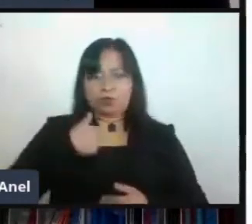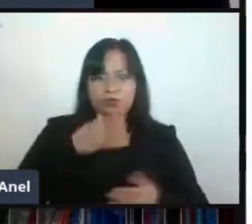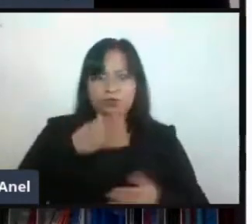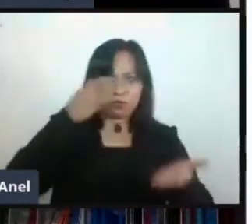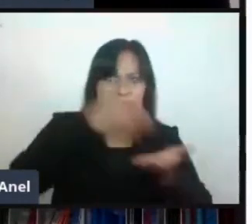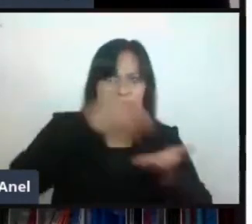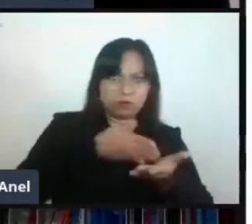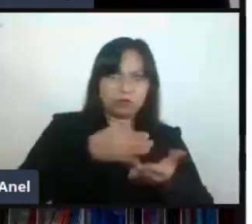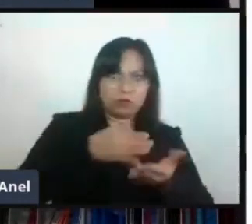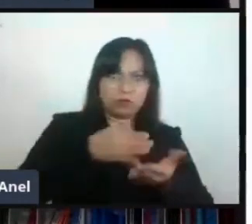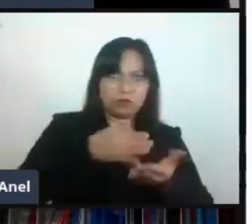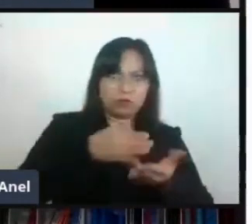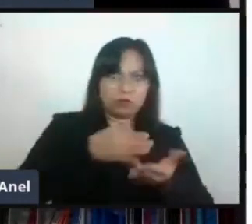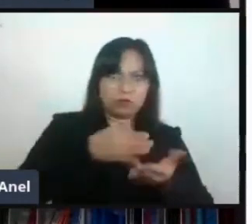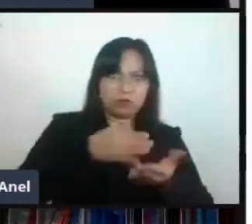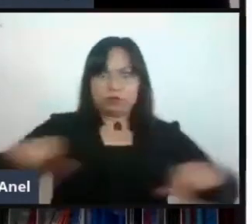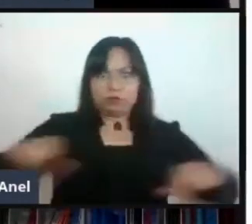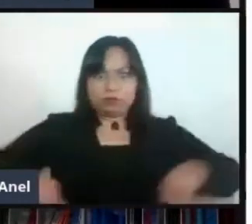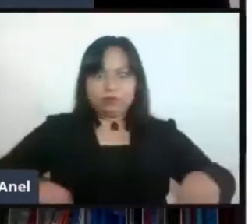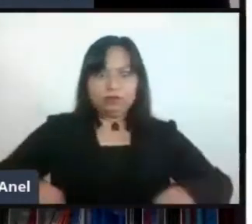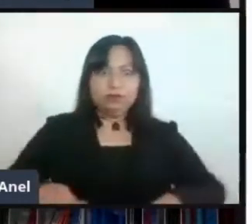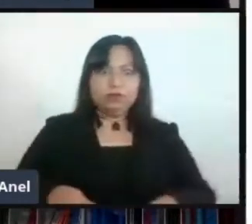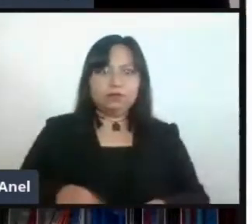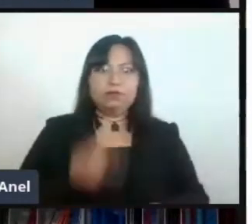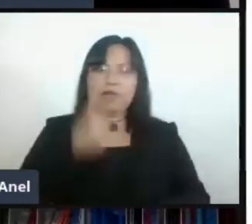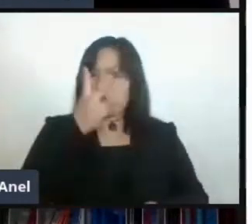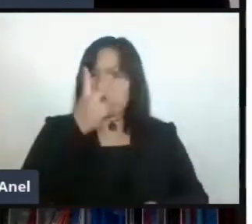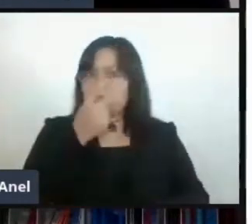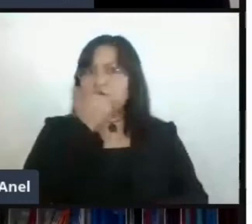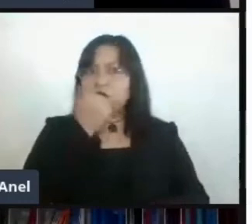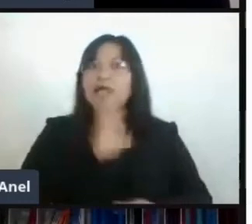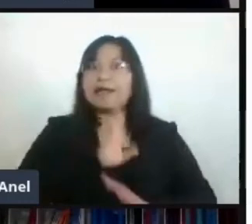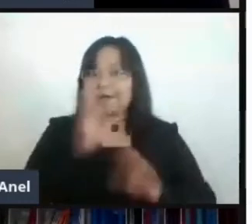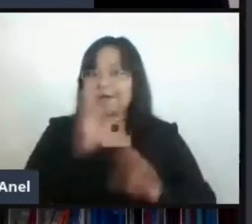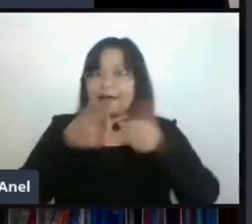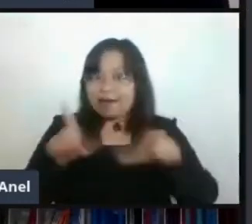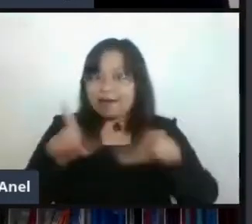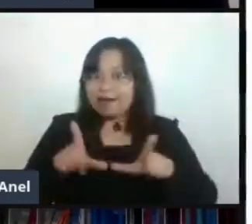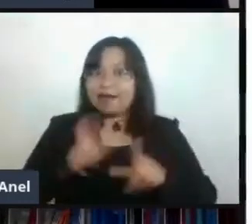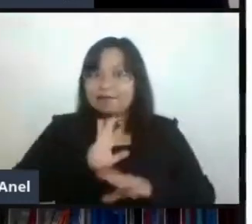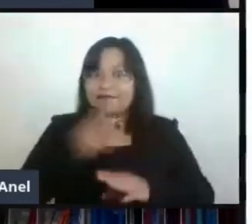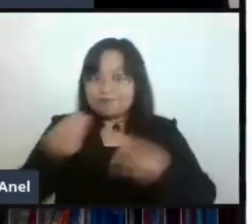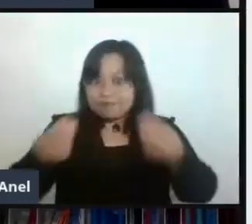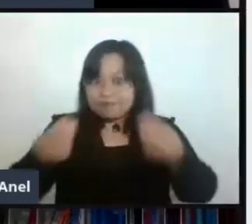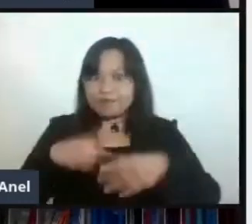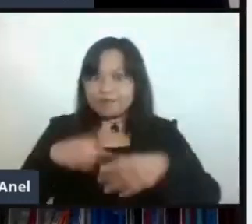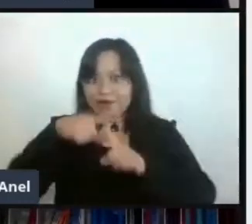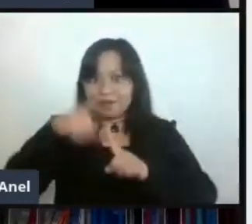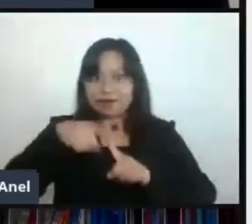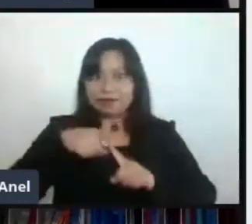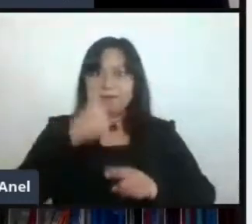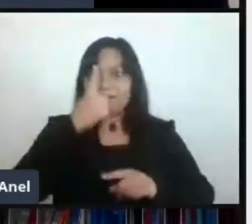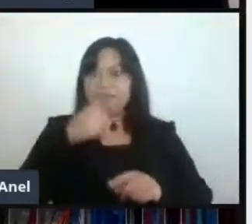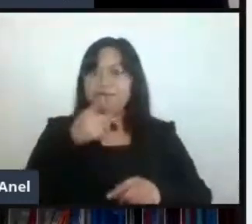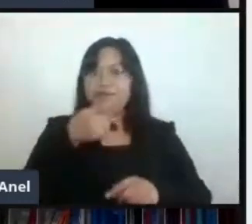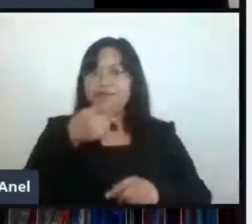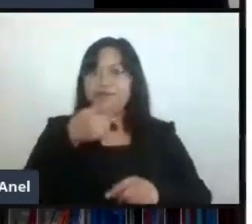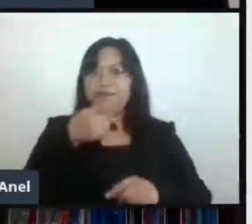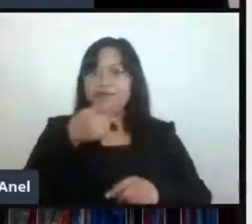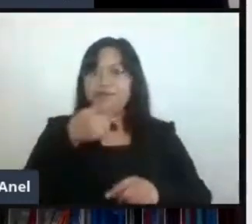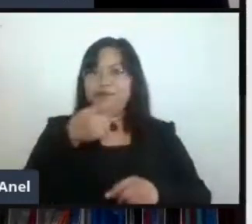actividad. Aquí tengo dos alumnos que me entregaron la tarea. De hecho, aquí este alumno se llama Salvador.